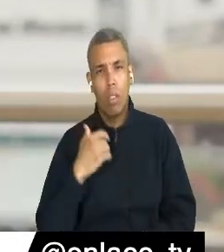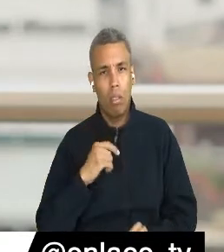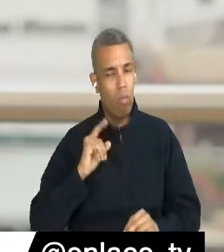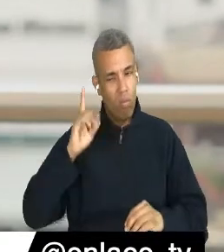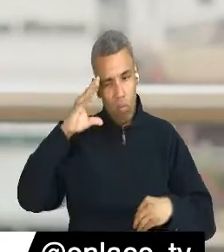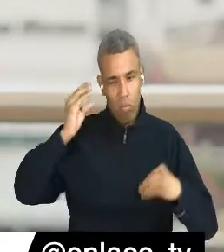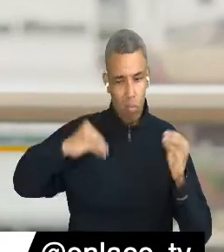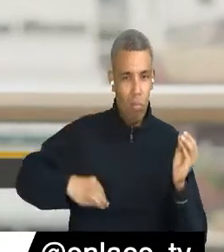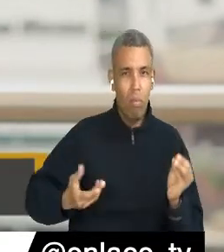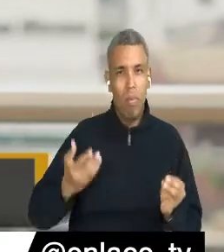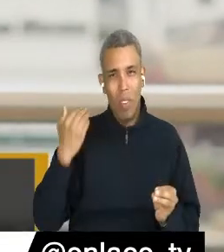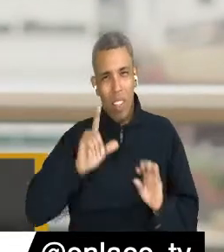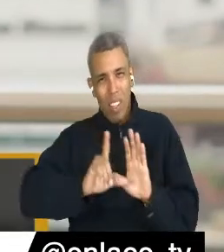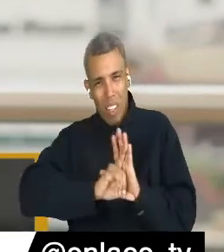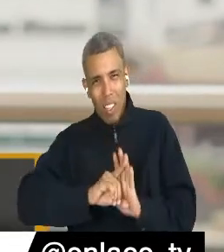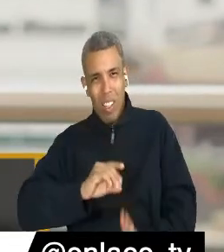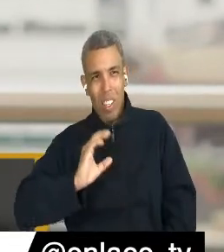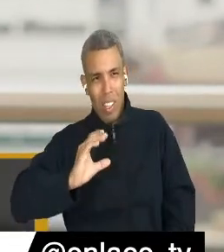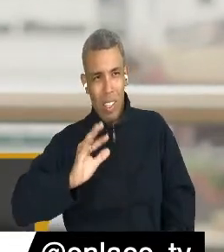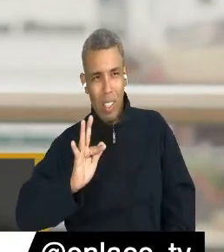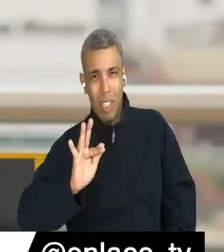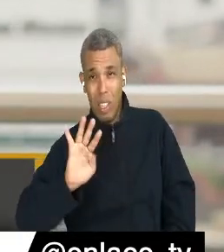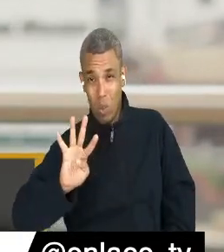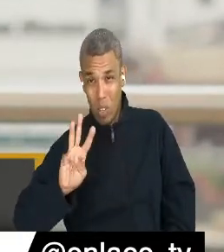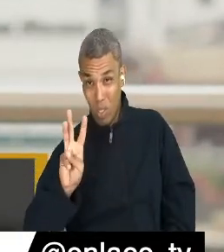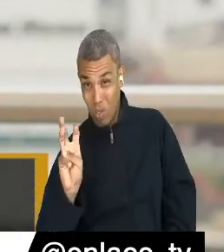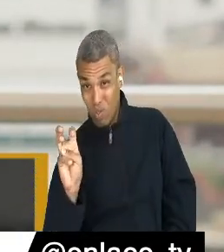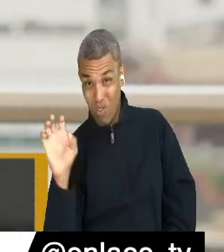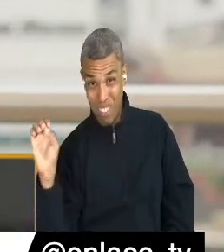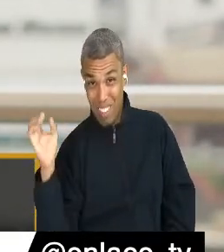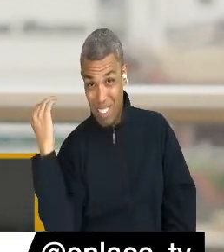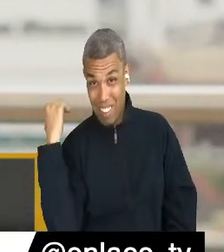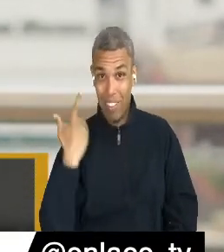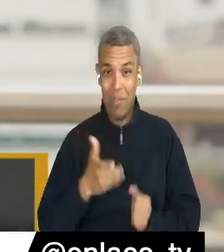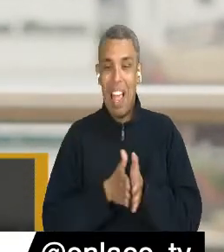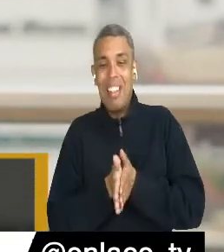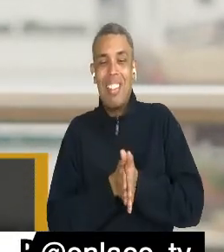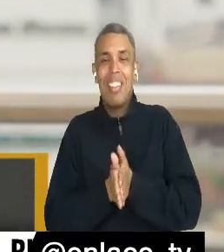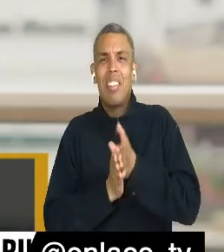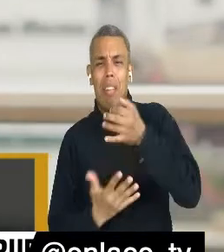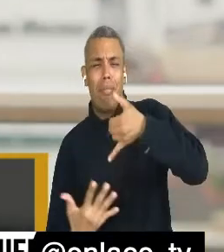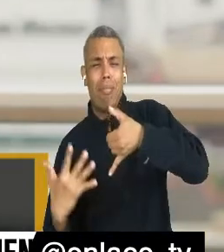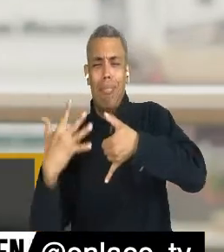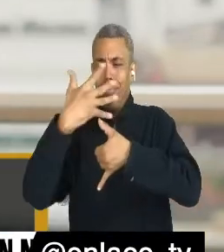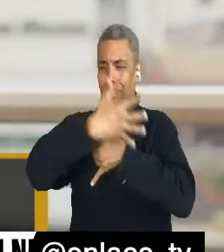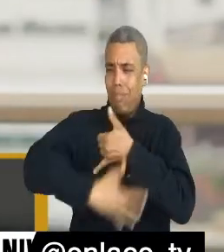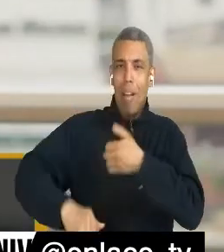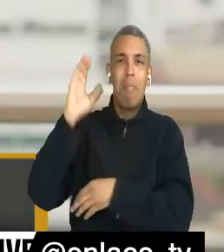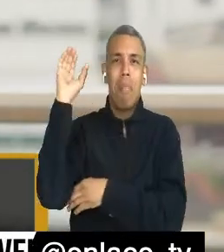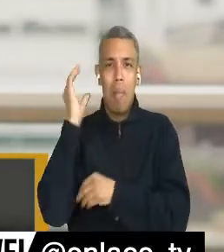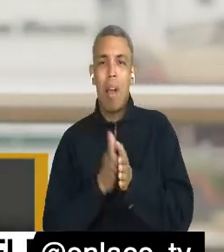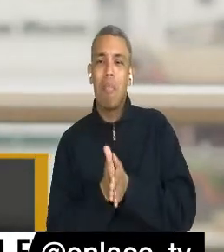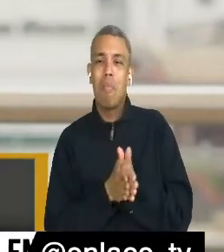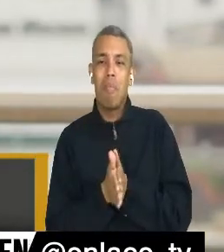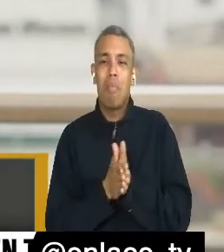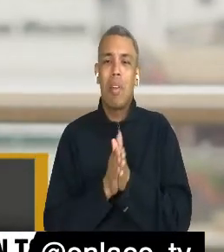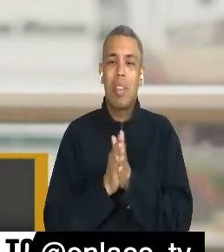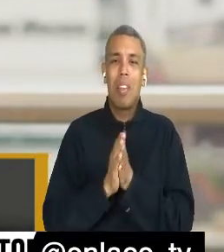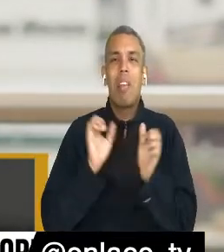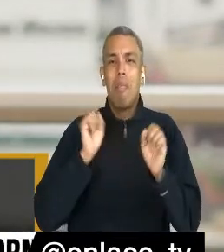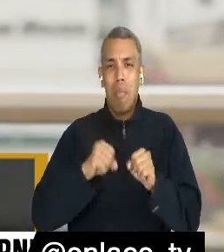ley ST-480 que le permitía a las madres comunitarias de todo el país acceder a una pensión después de los 60 años.